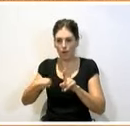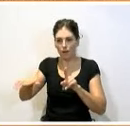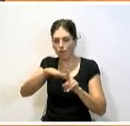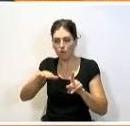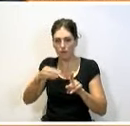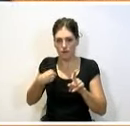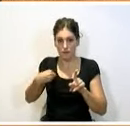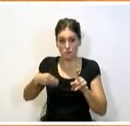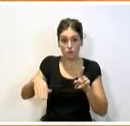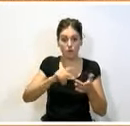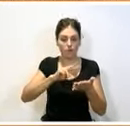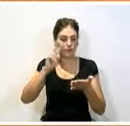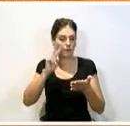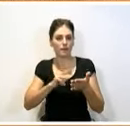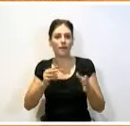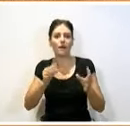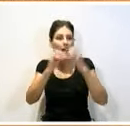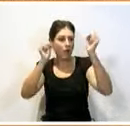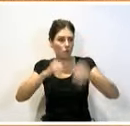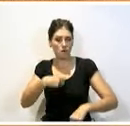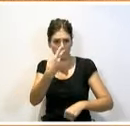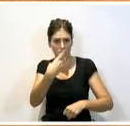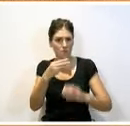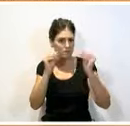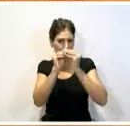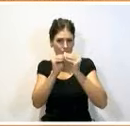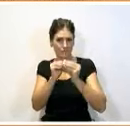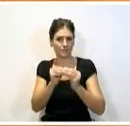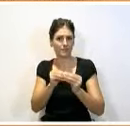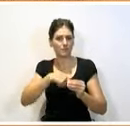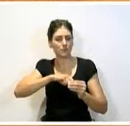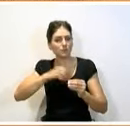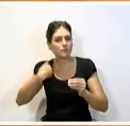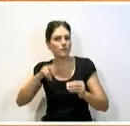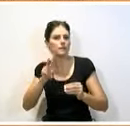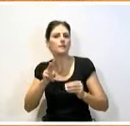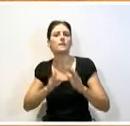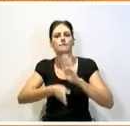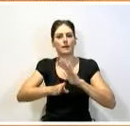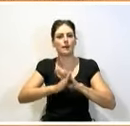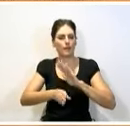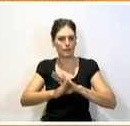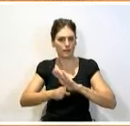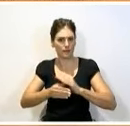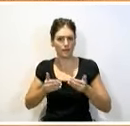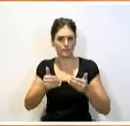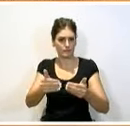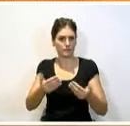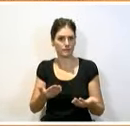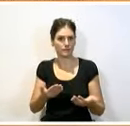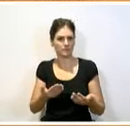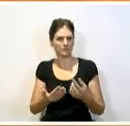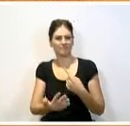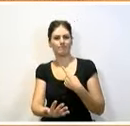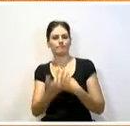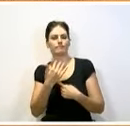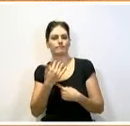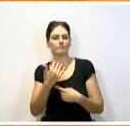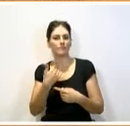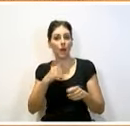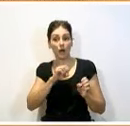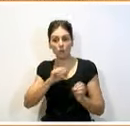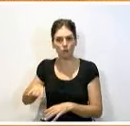ahí. Si estamos de acuerdo en eso, si los españoles ya hemos ido para adelante y tendremos que seguir para adelante. Nos acusa de abandono. Si acabamos de